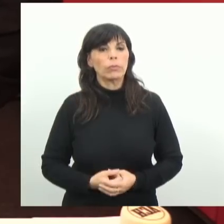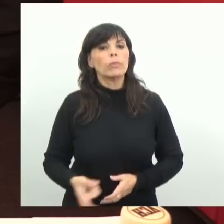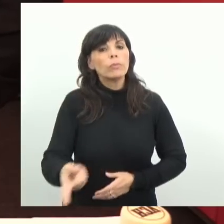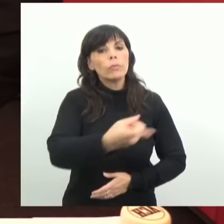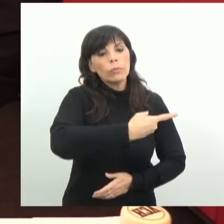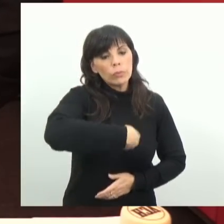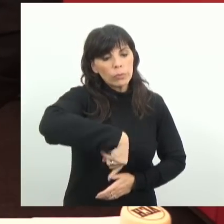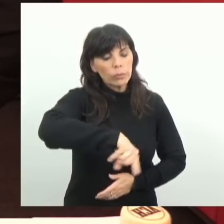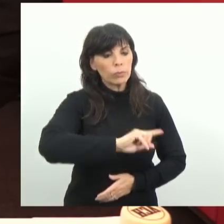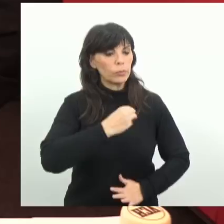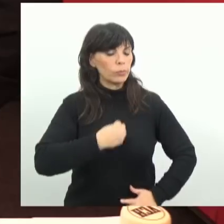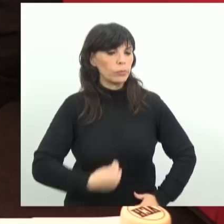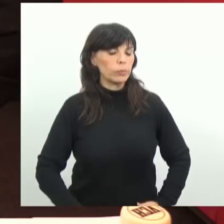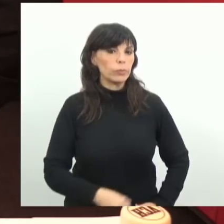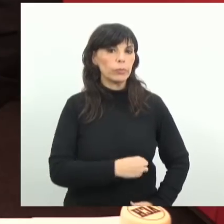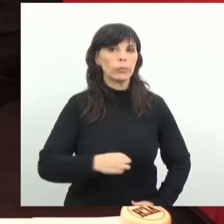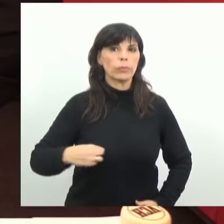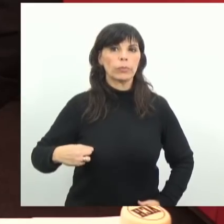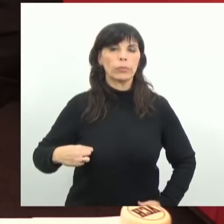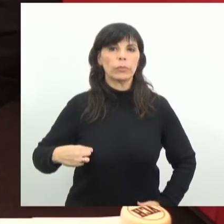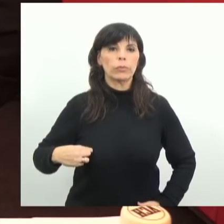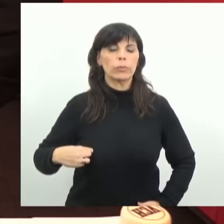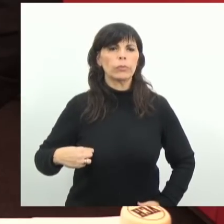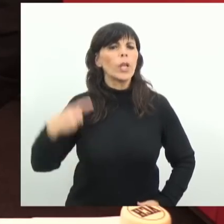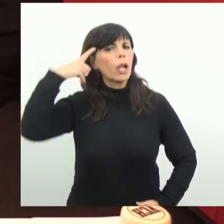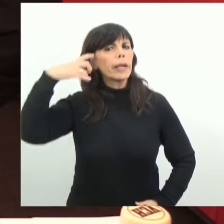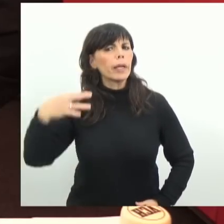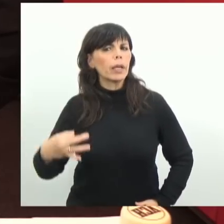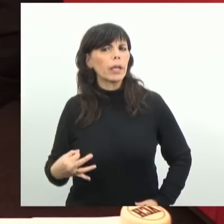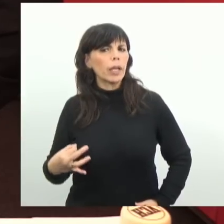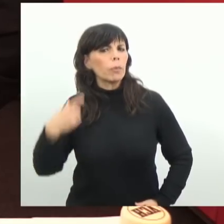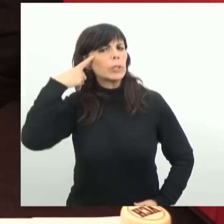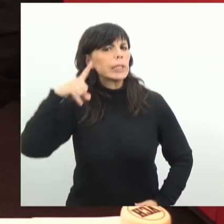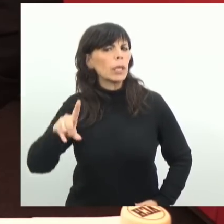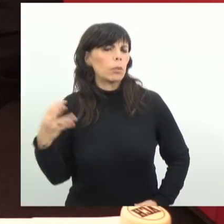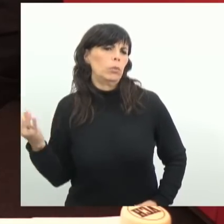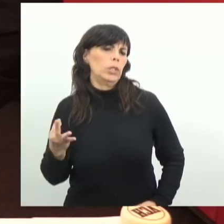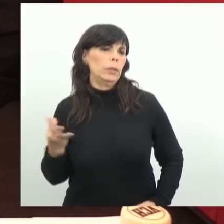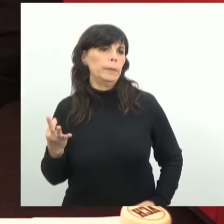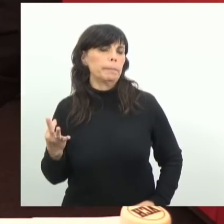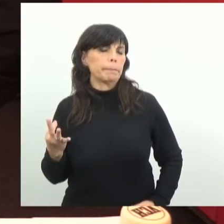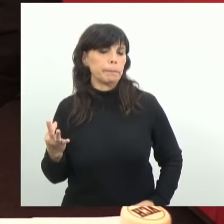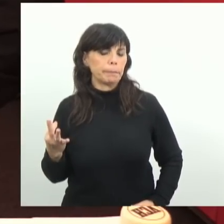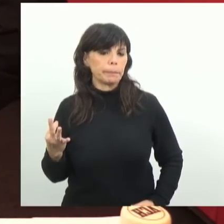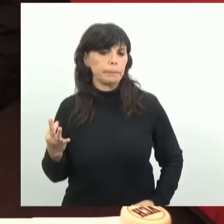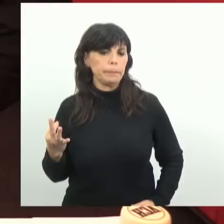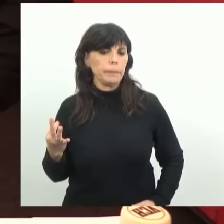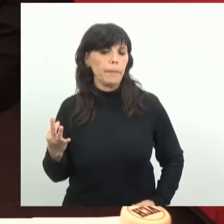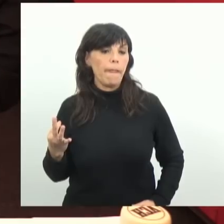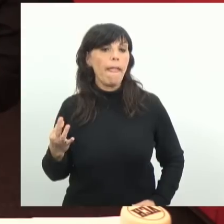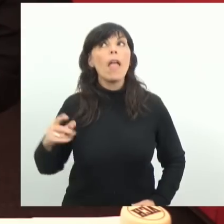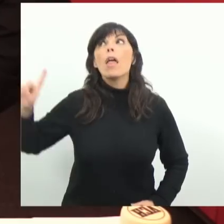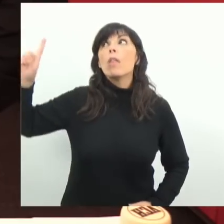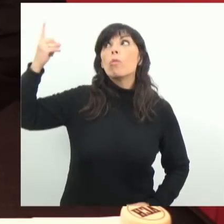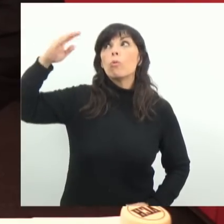Nosotros, cristianos, creemos y sabemos, y creemos en Dios el